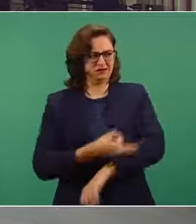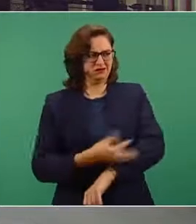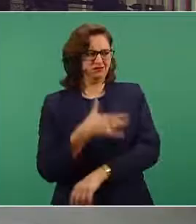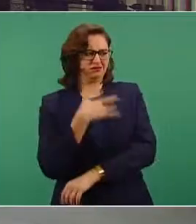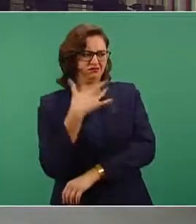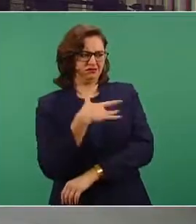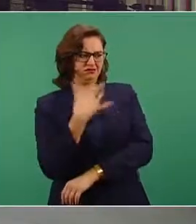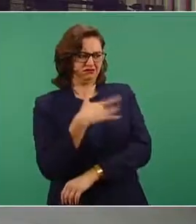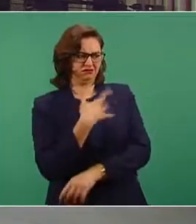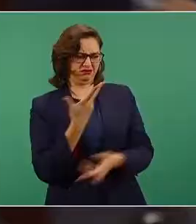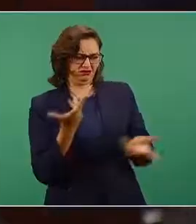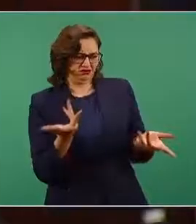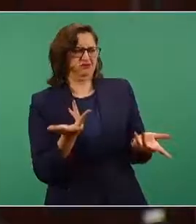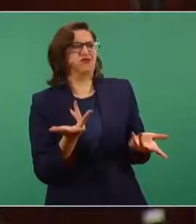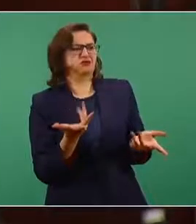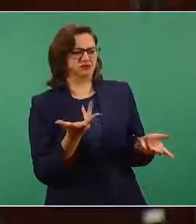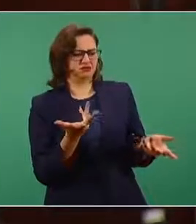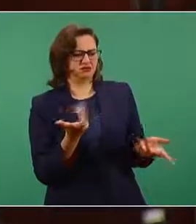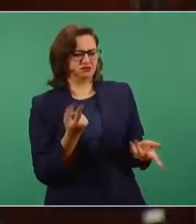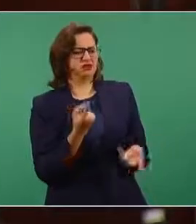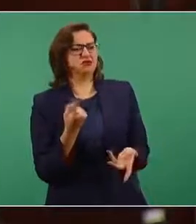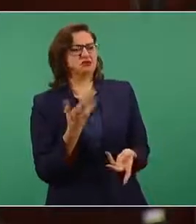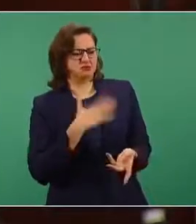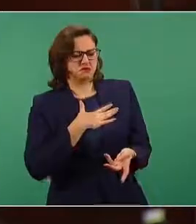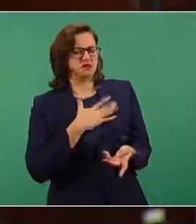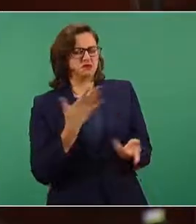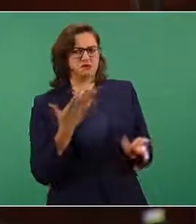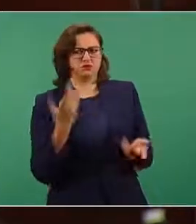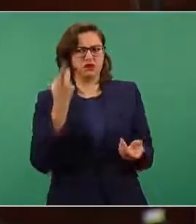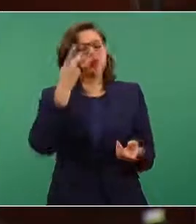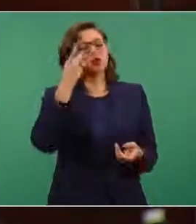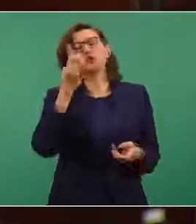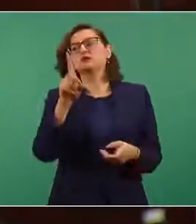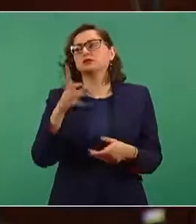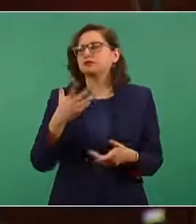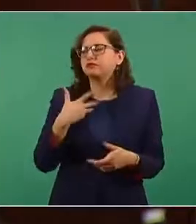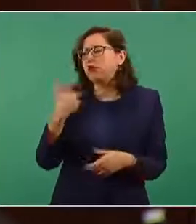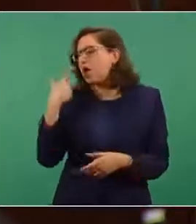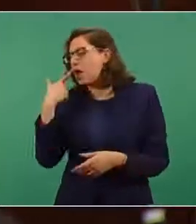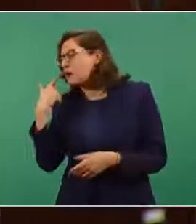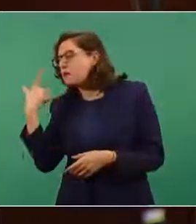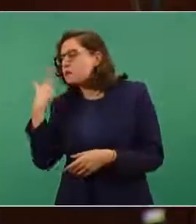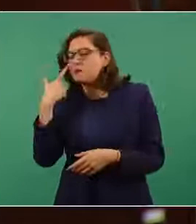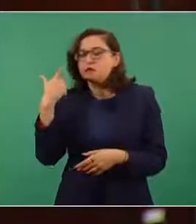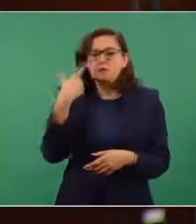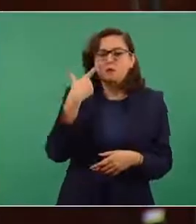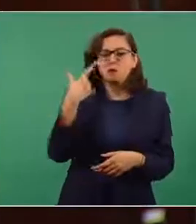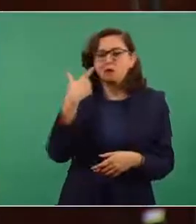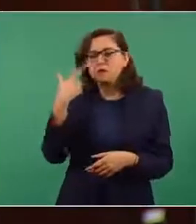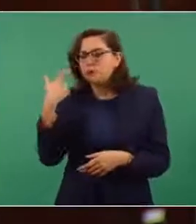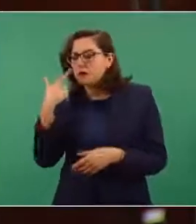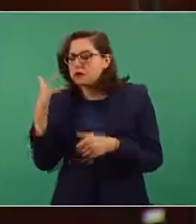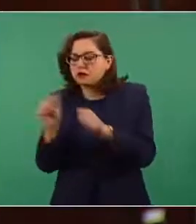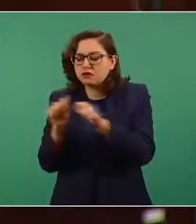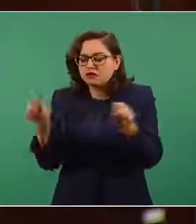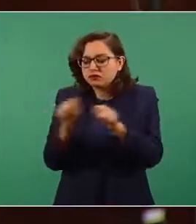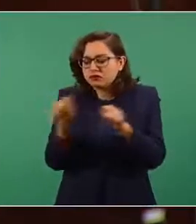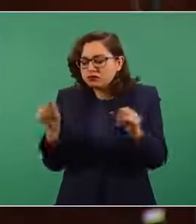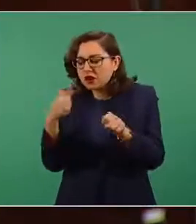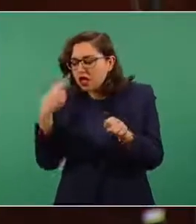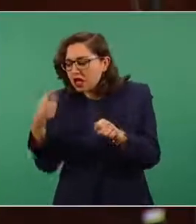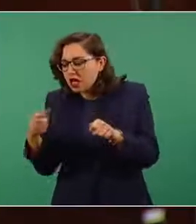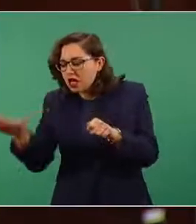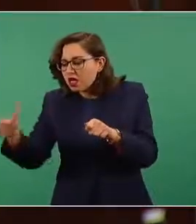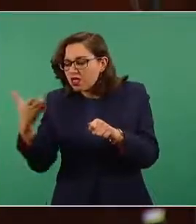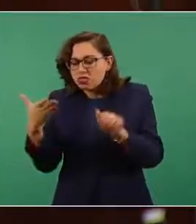ellos. Y al final le empiezan a buscar por todos lados, le tallan la serie, dicen que encuentran una serie